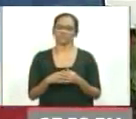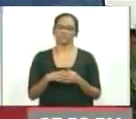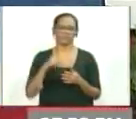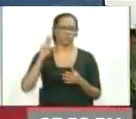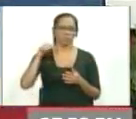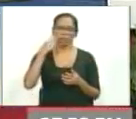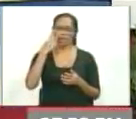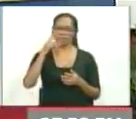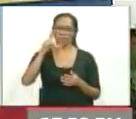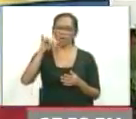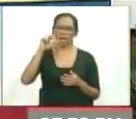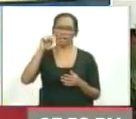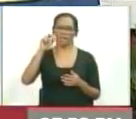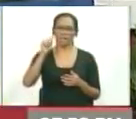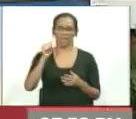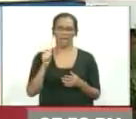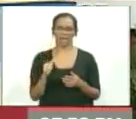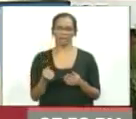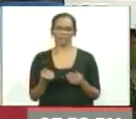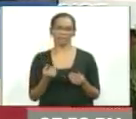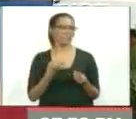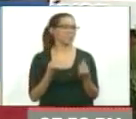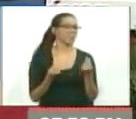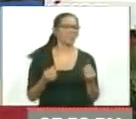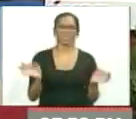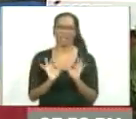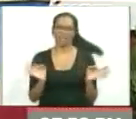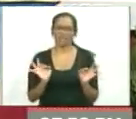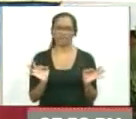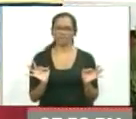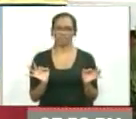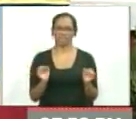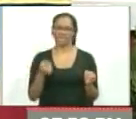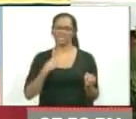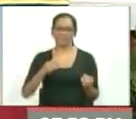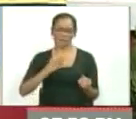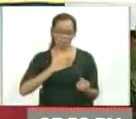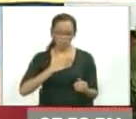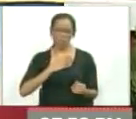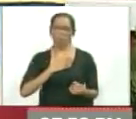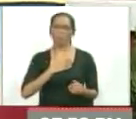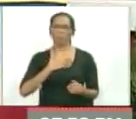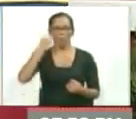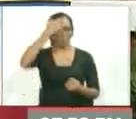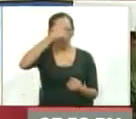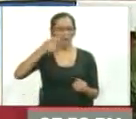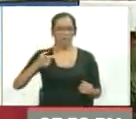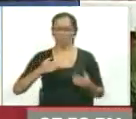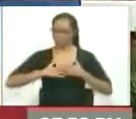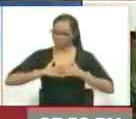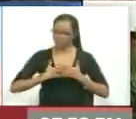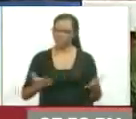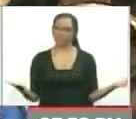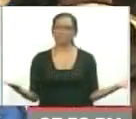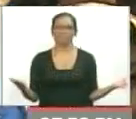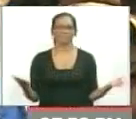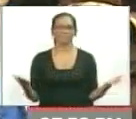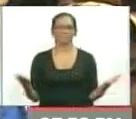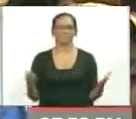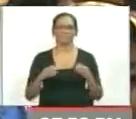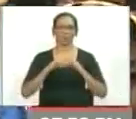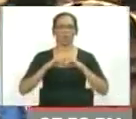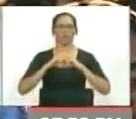Lina ostentando nada. Lo que tenía de Lina era de, lo que tenía Lina era del pueblo. Lo entregaba de